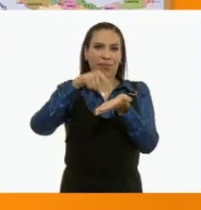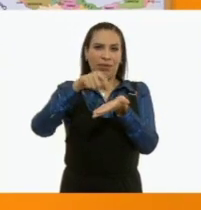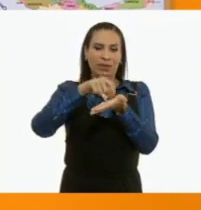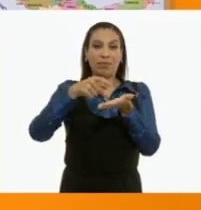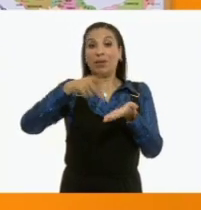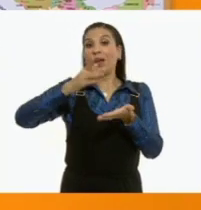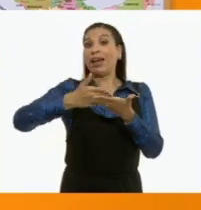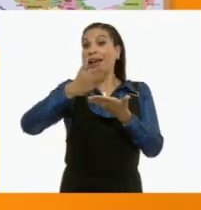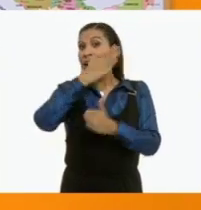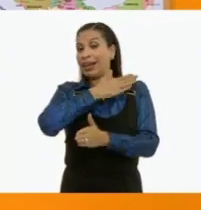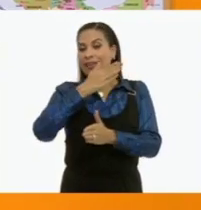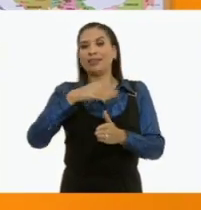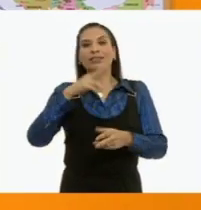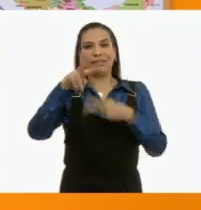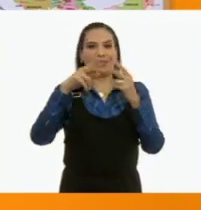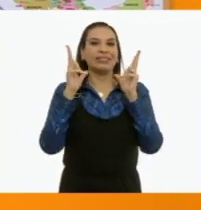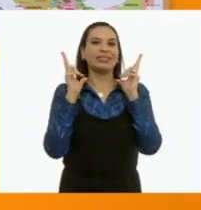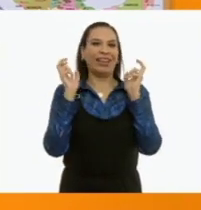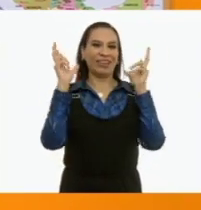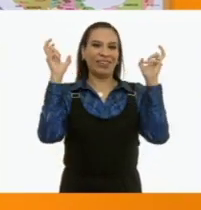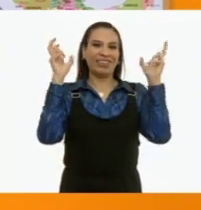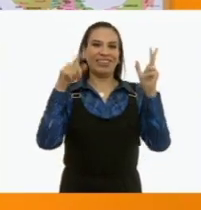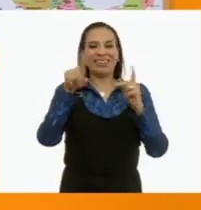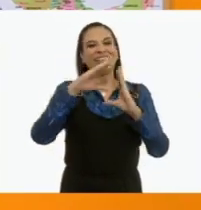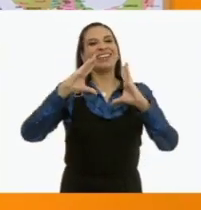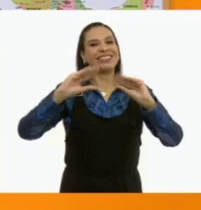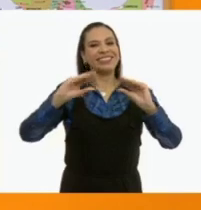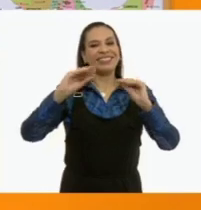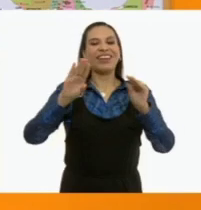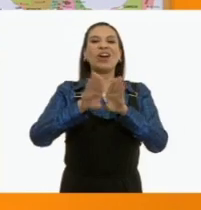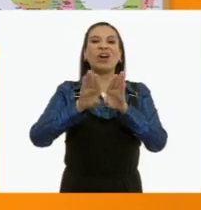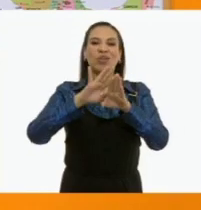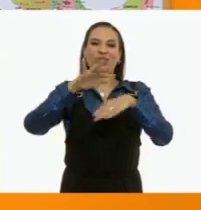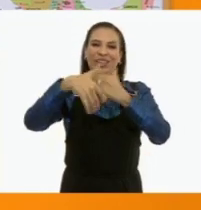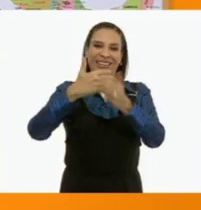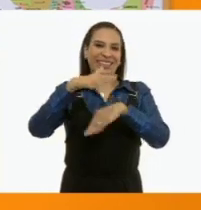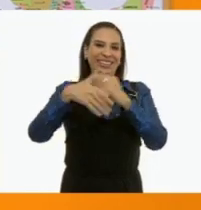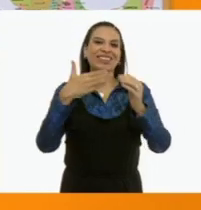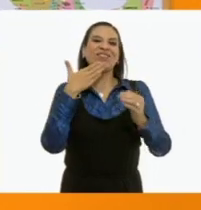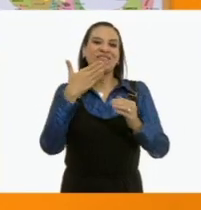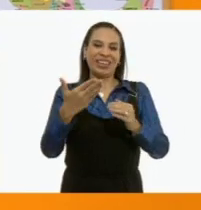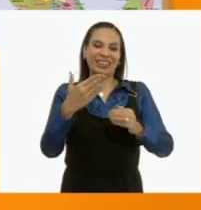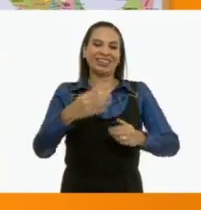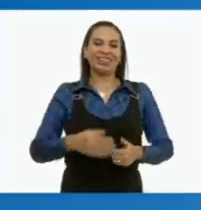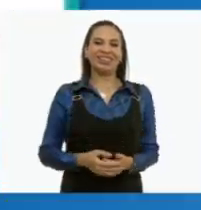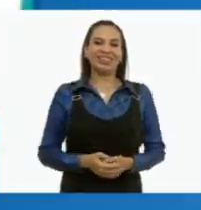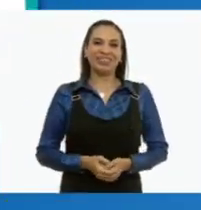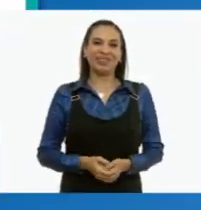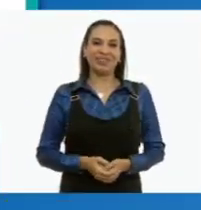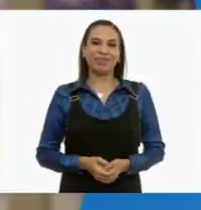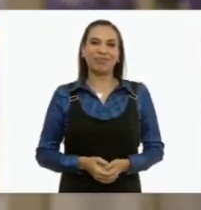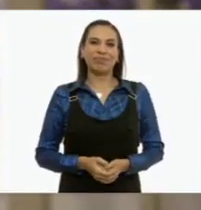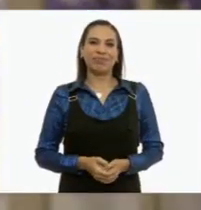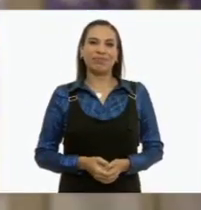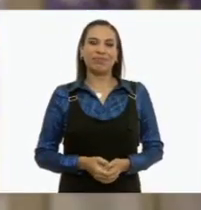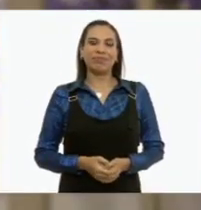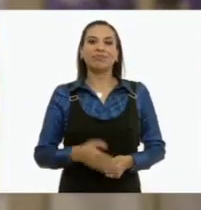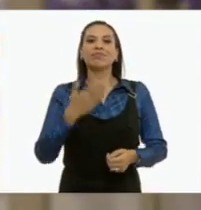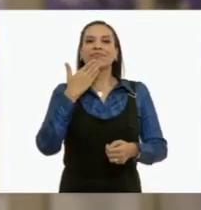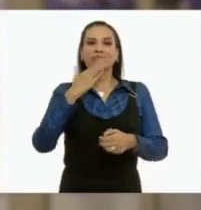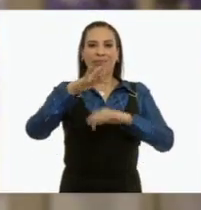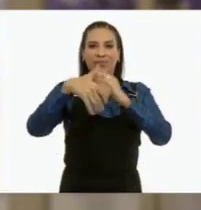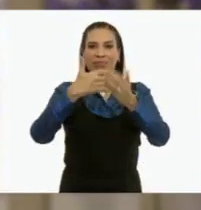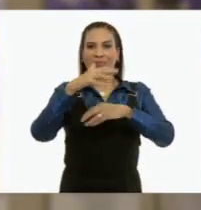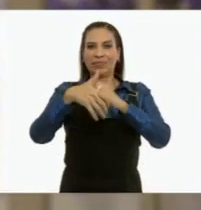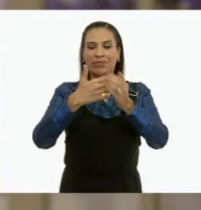pero antes vamos con Ajolisto para que nos enseñe cómo lavarnos muy bien nuestras manos. Lava muy bien